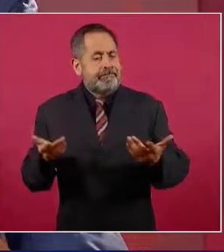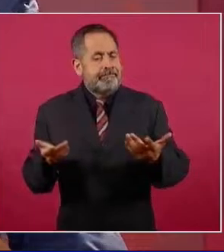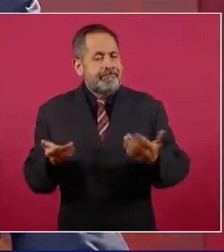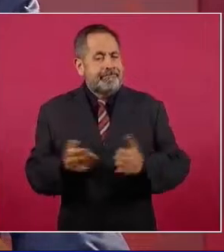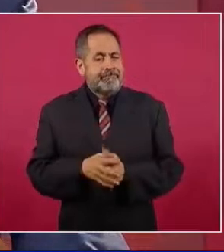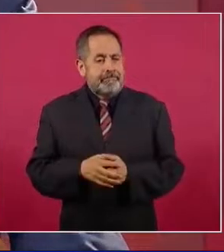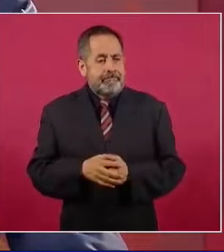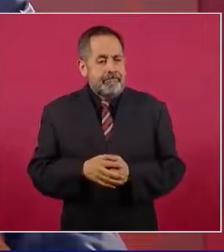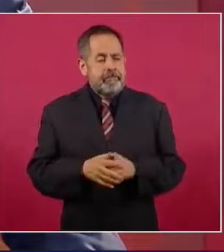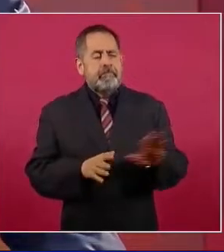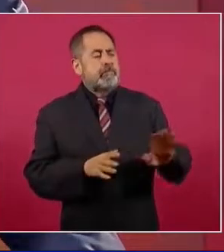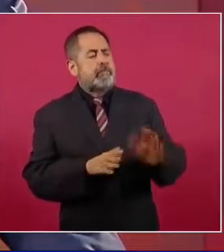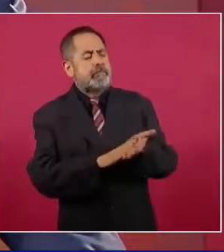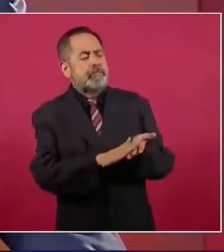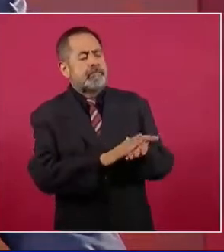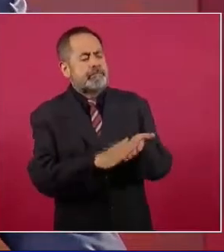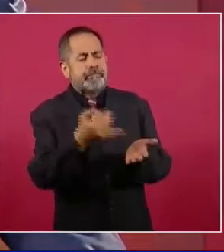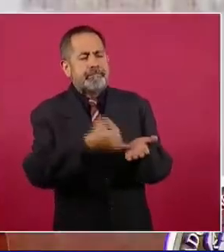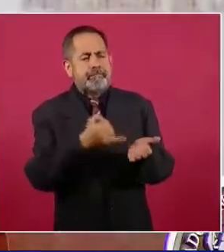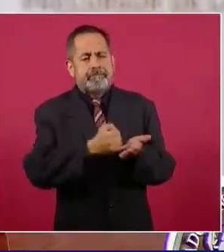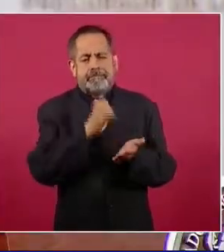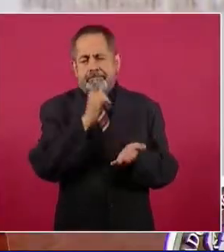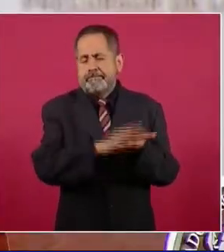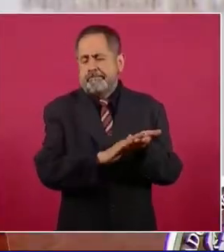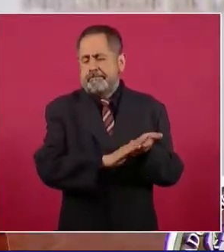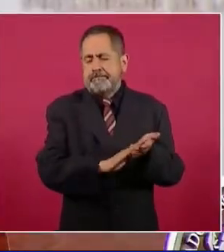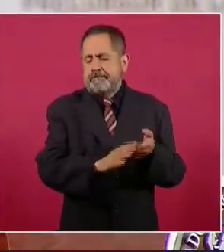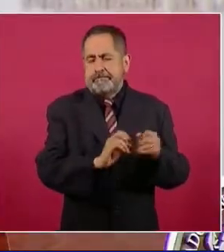les condonaban los impuestos.